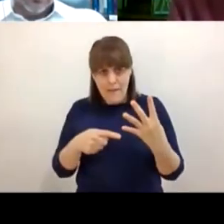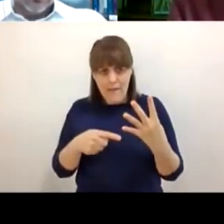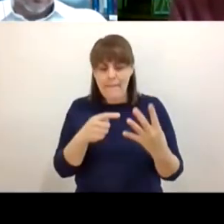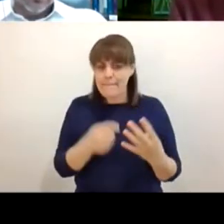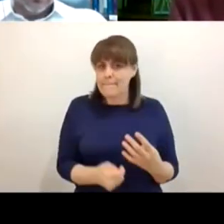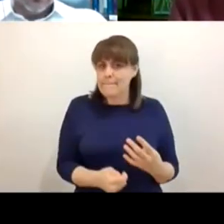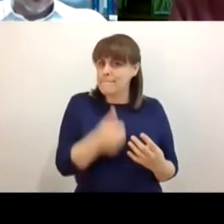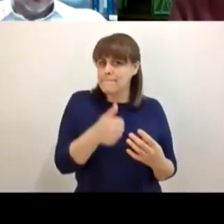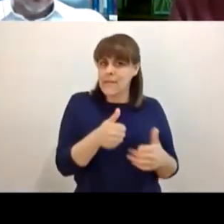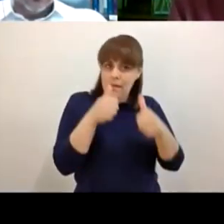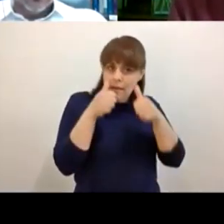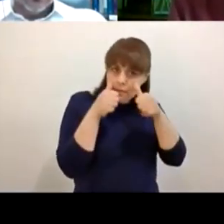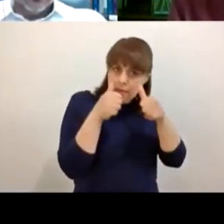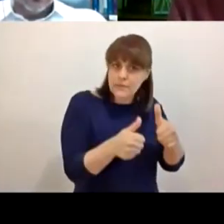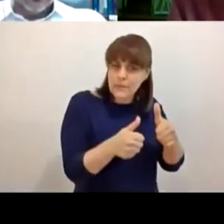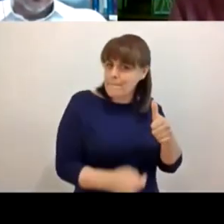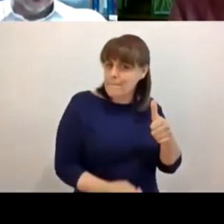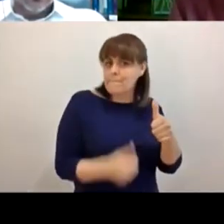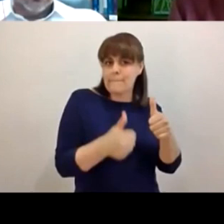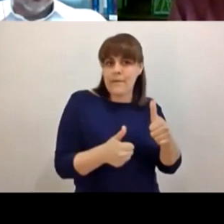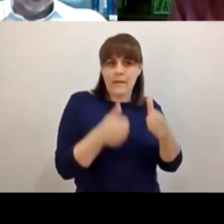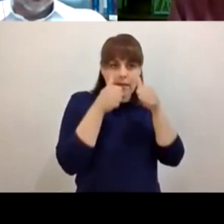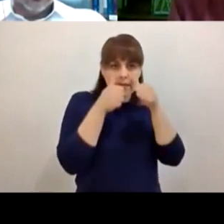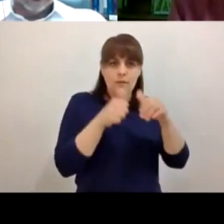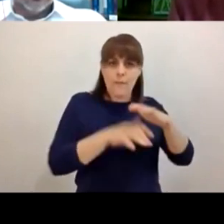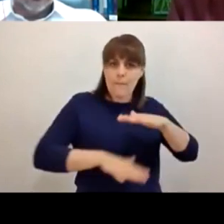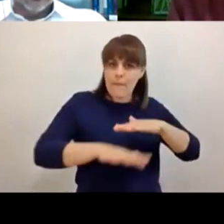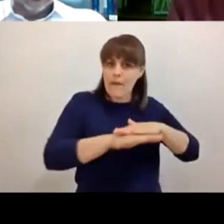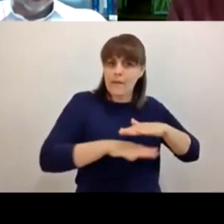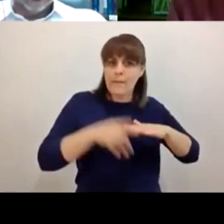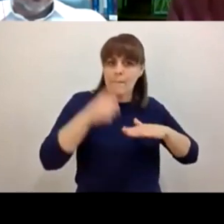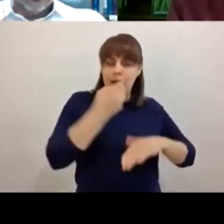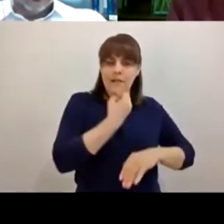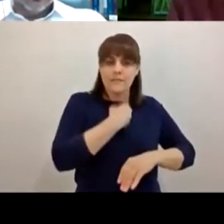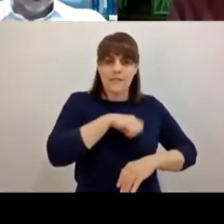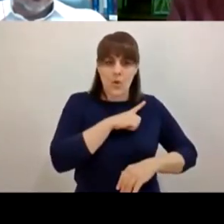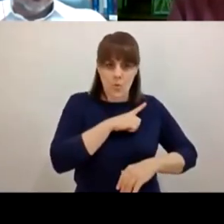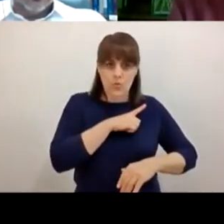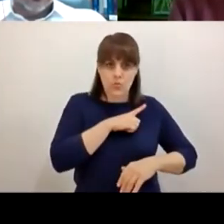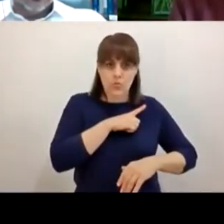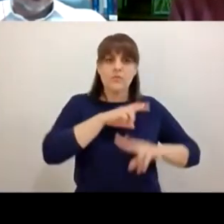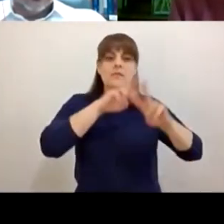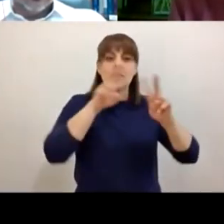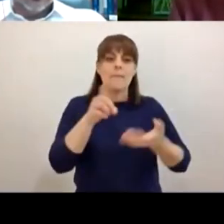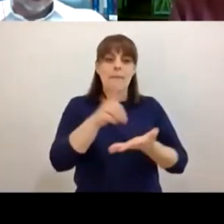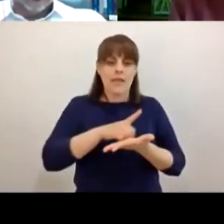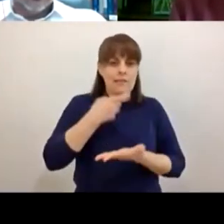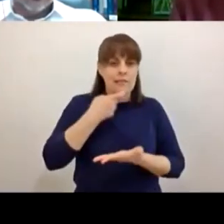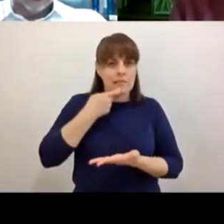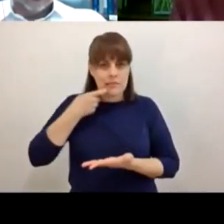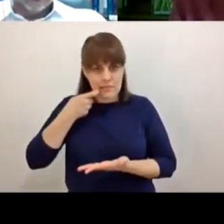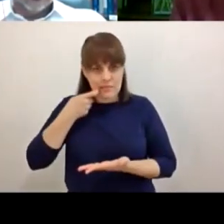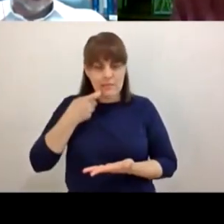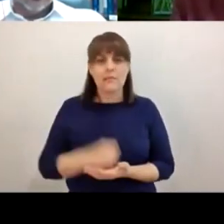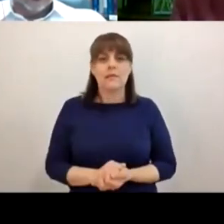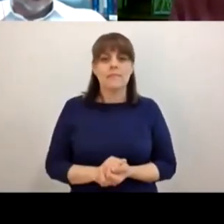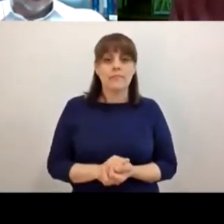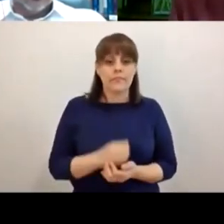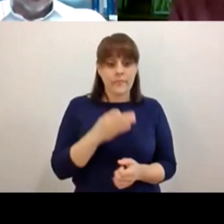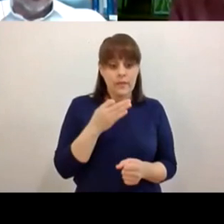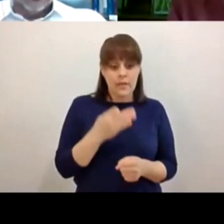nivel de atención, a la atención primaria de la salud en cuestiones de adicciones, y estamos a punto